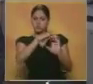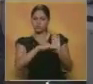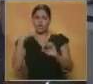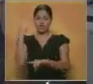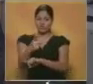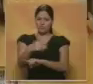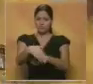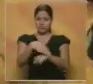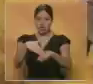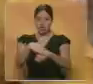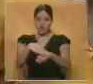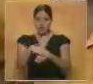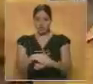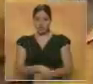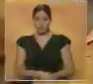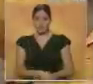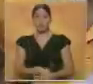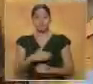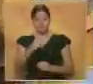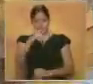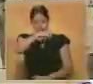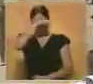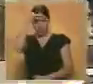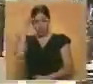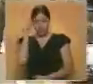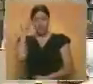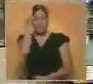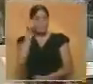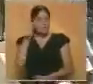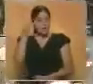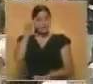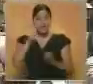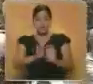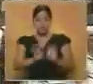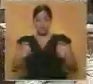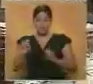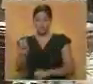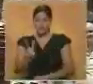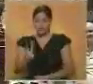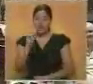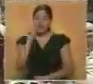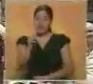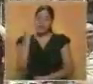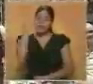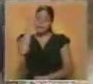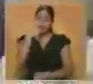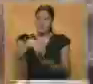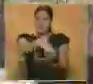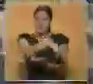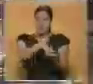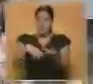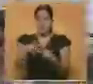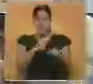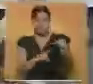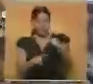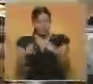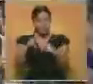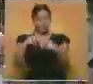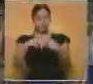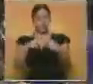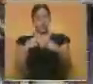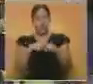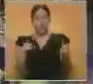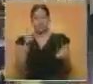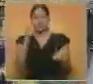por el gobierno. El dirigente de oposición sostuvo que el debate de la educación en Venezuela debe centrarse en el problema de la infraestructura, en la